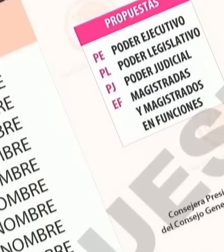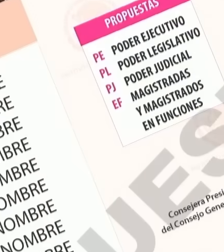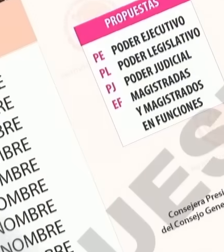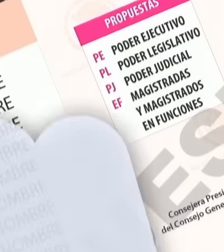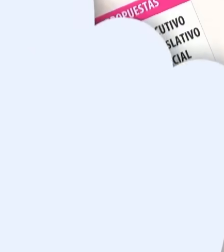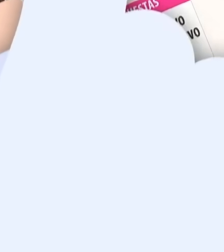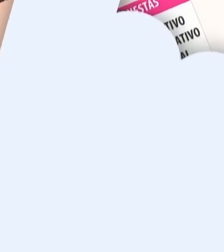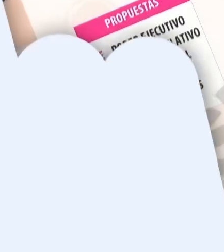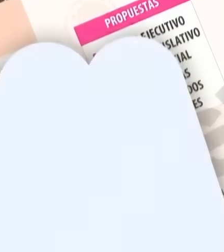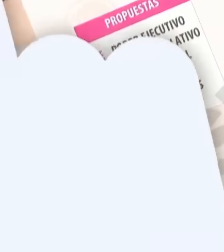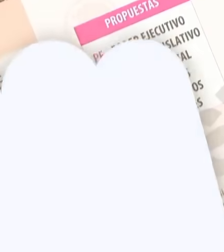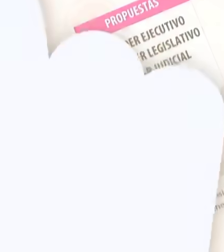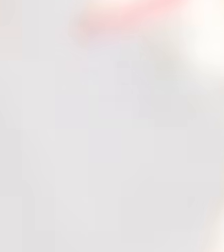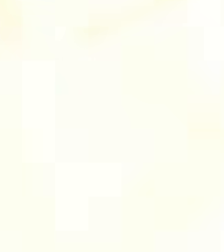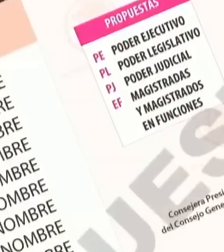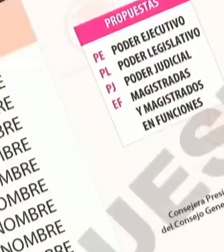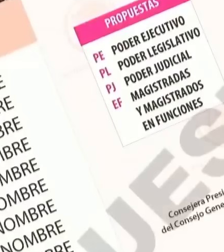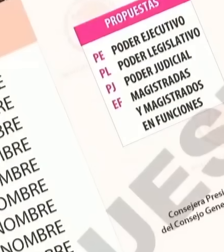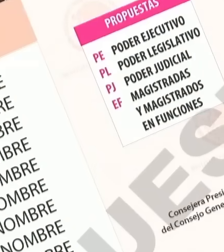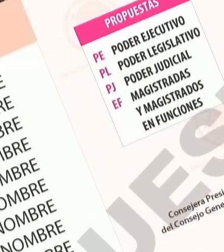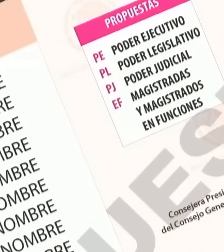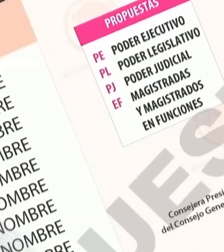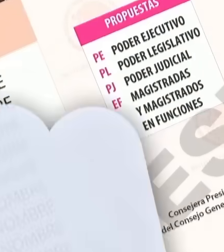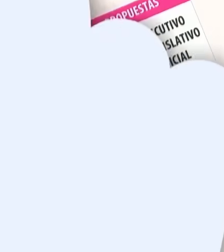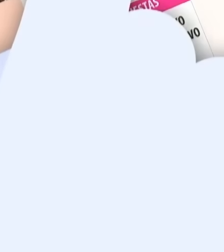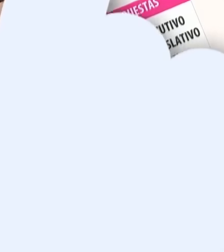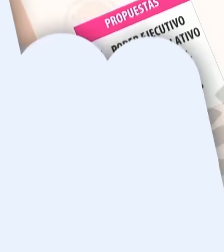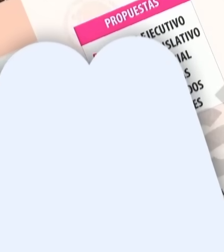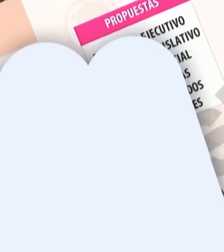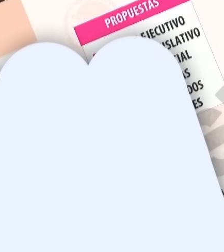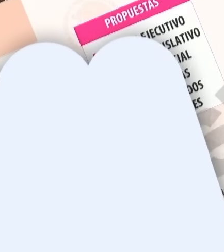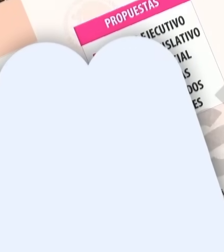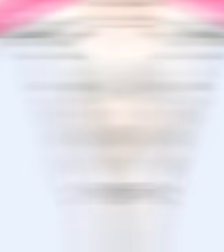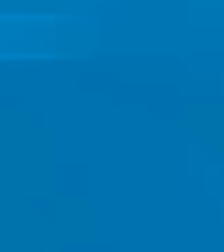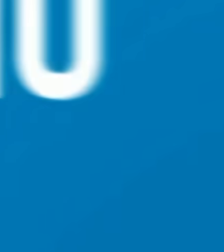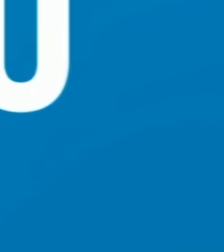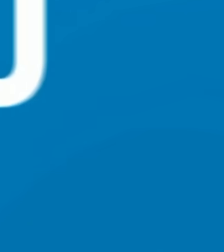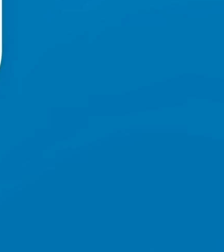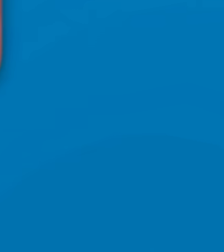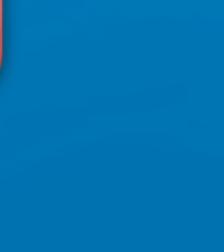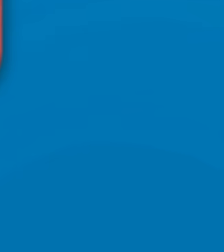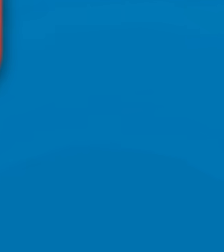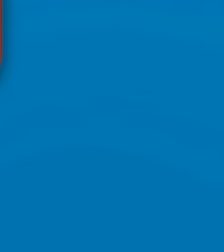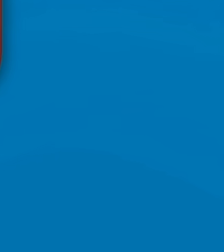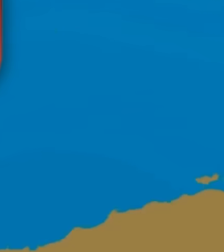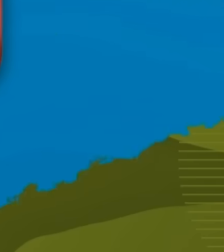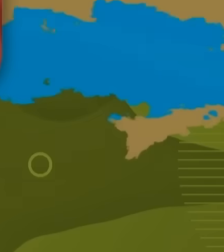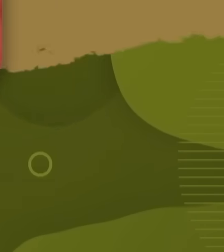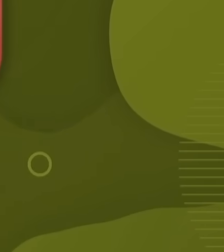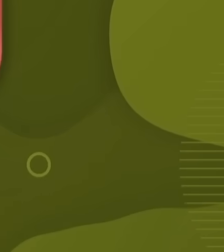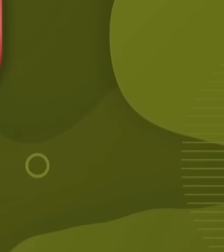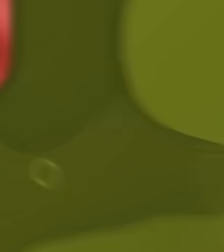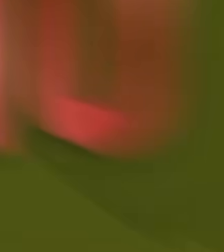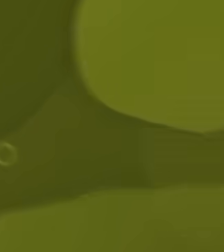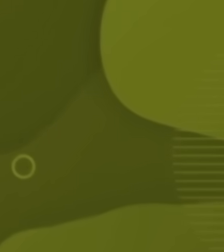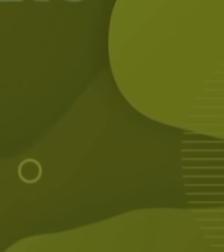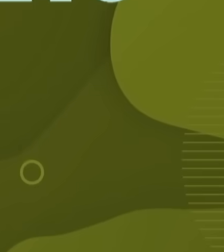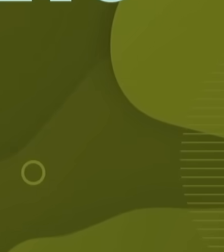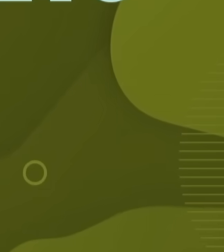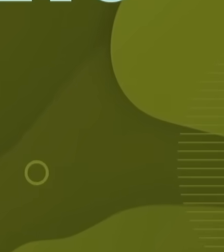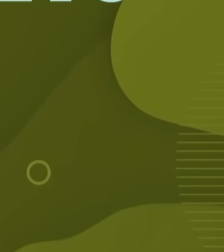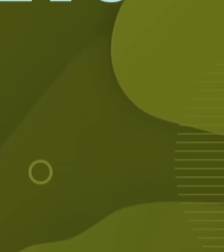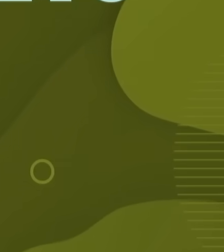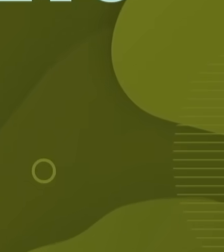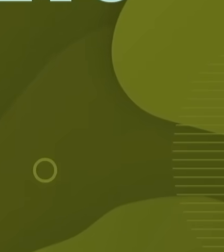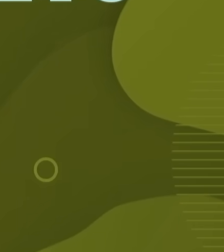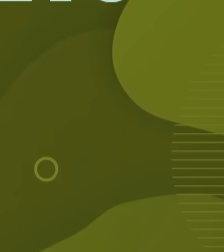ni pongas tu nombre. Son número correcto y se entiende todo. No olvides la fecha 1 de junio. Vota